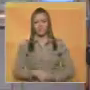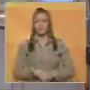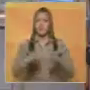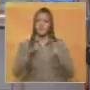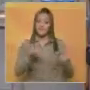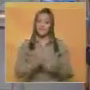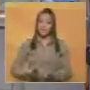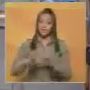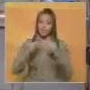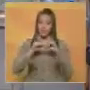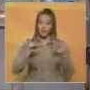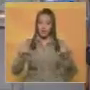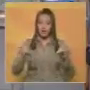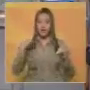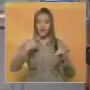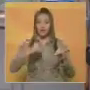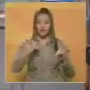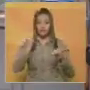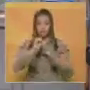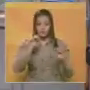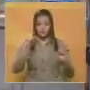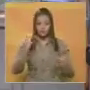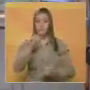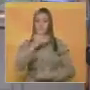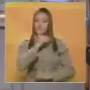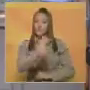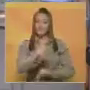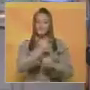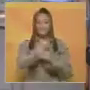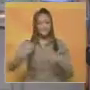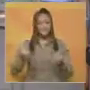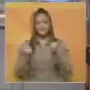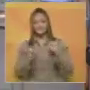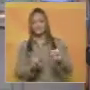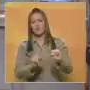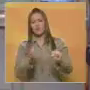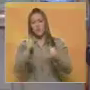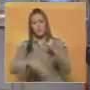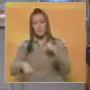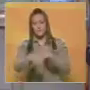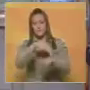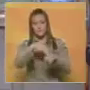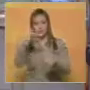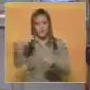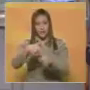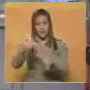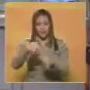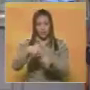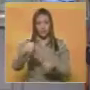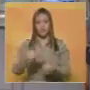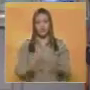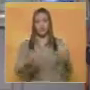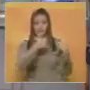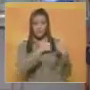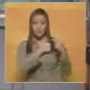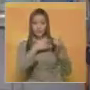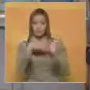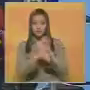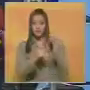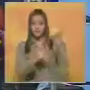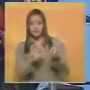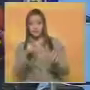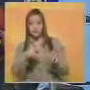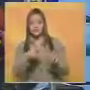La Mesa de la Unidad Democrática, mediante un comunicado, informó su rechazo a las últimas declaraciones del ministro de Petróleo y Minería, Rafael Ramírez. La